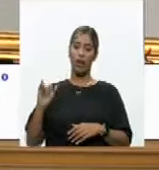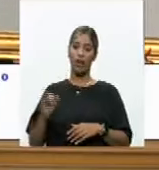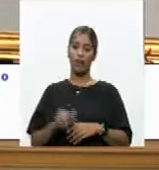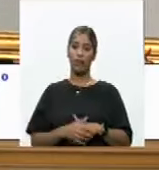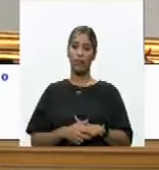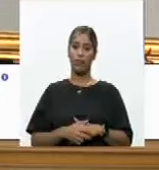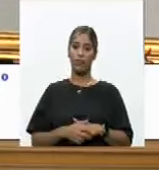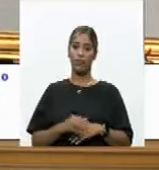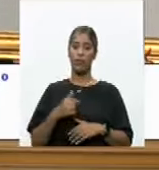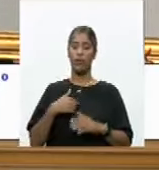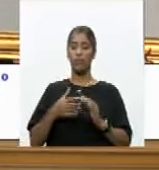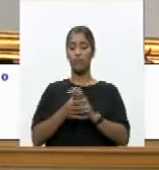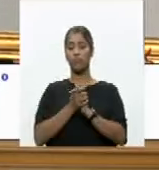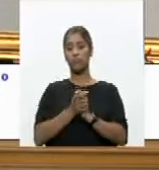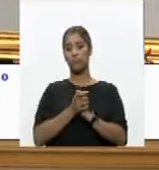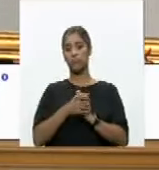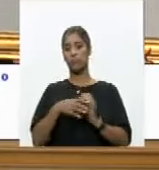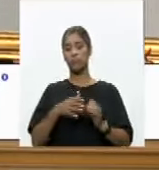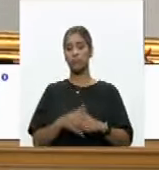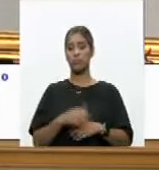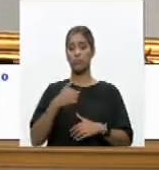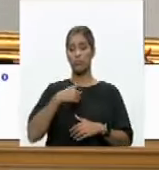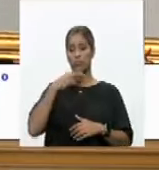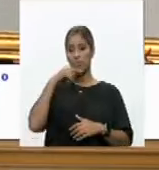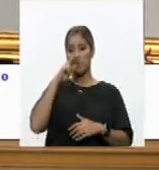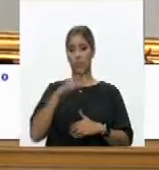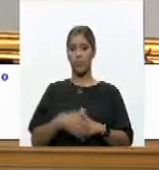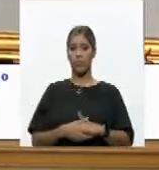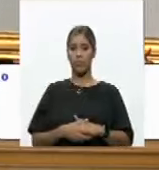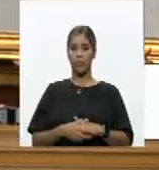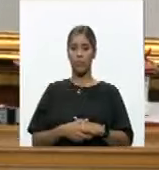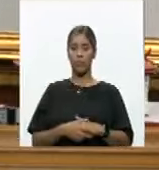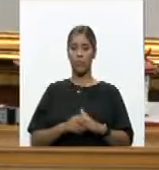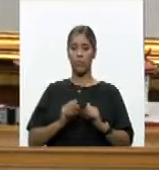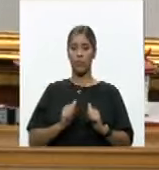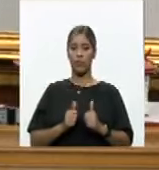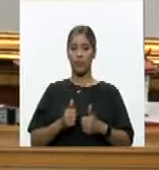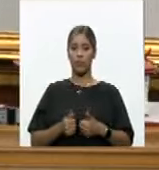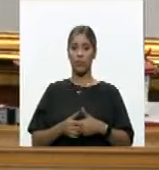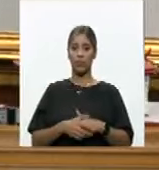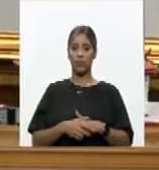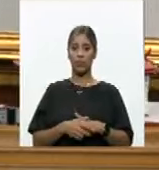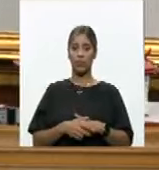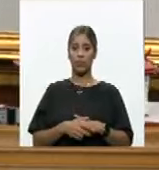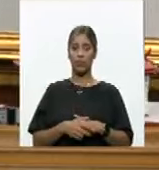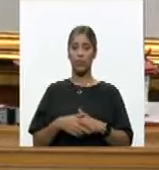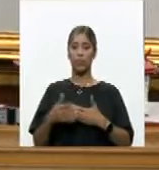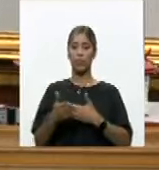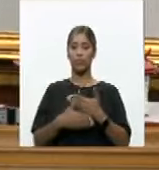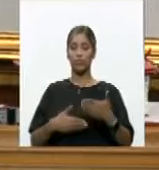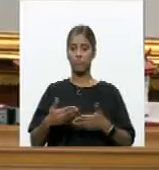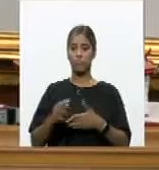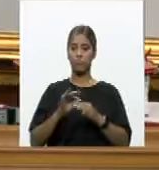y de la amistad entrañable con mi padre nació una relación de